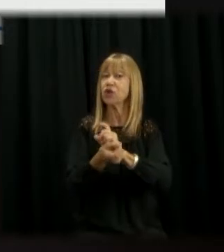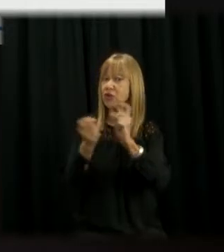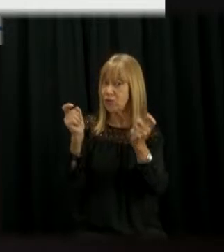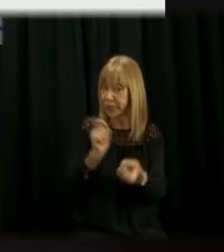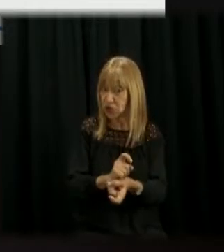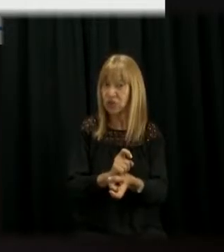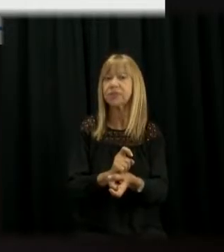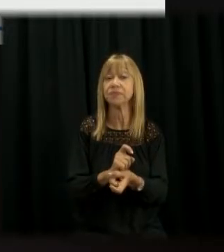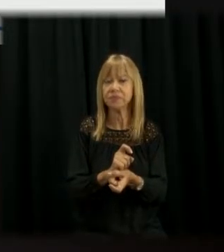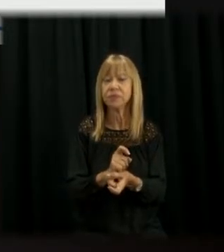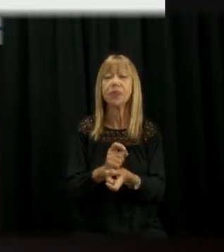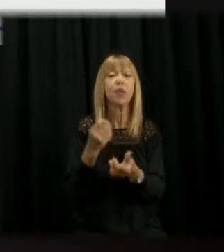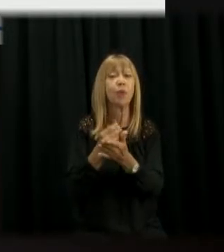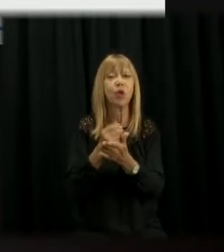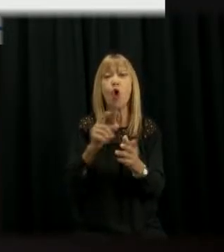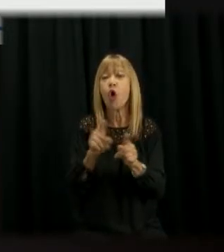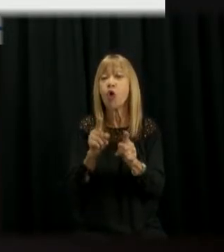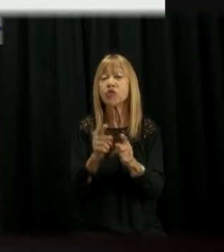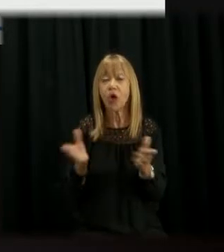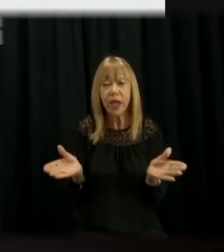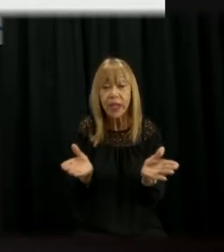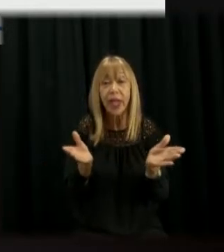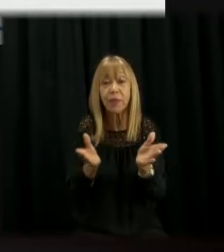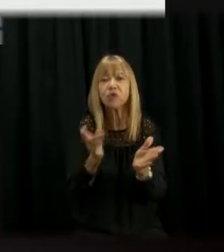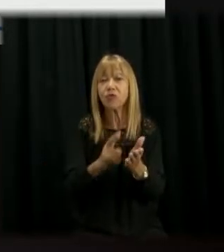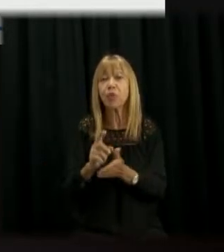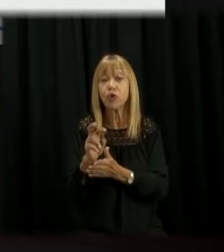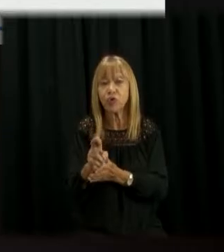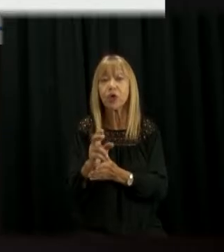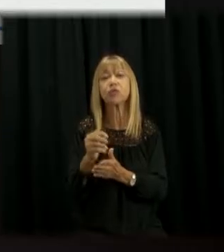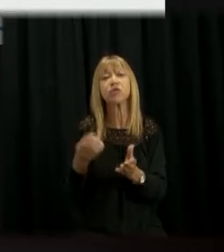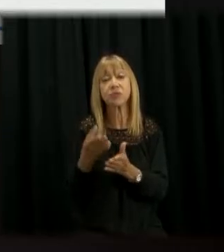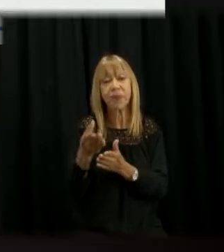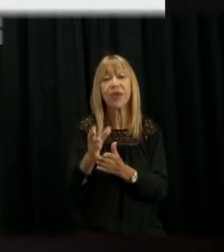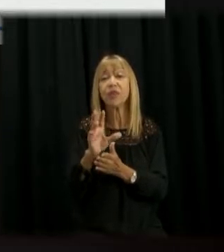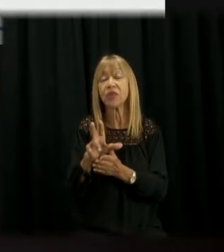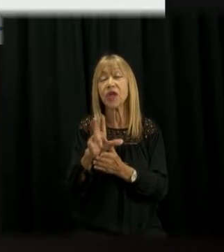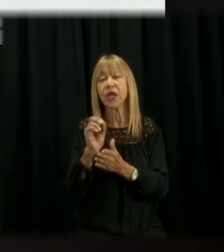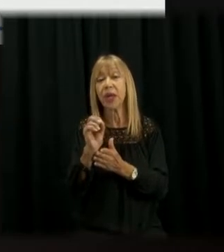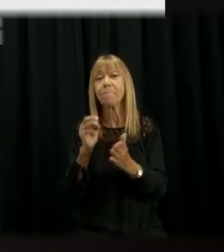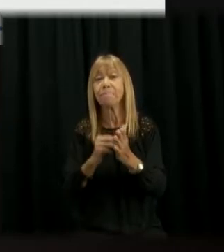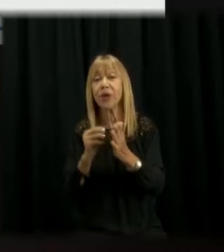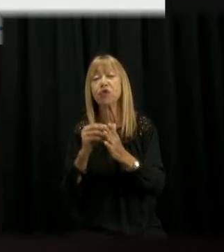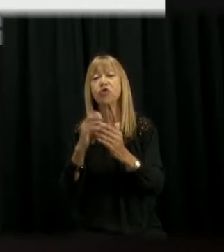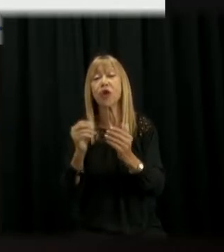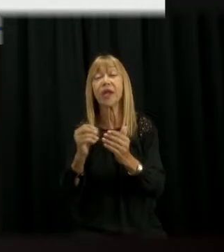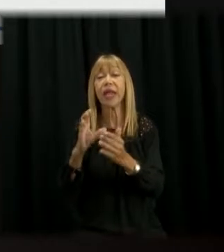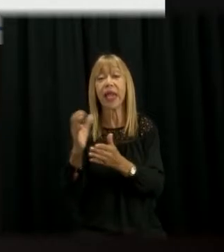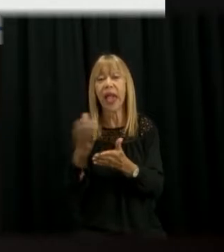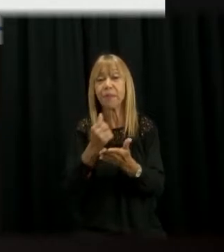sistema. El presupuesto también permite a la UPR gastar hasta 30 millones